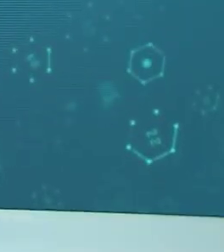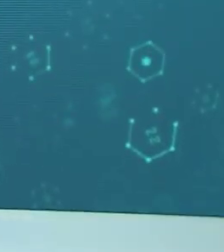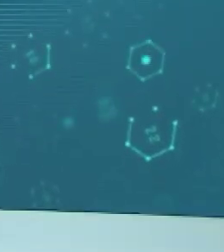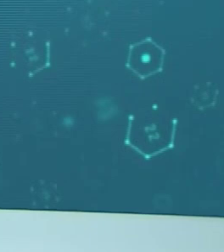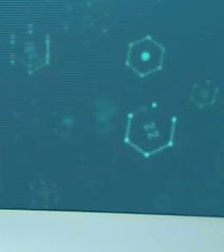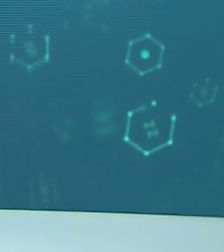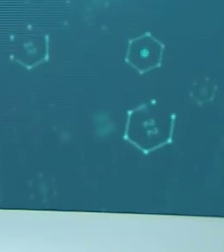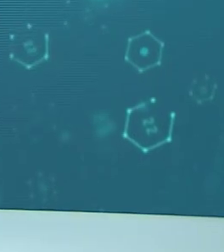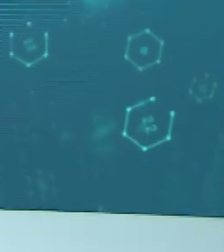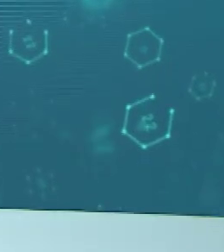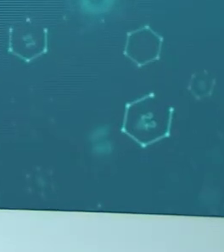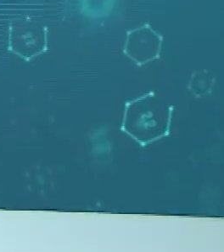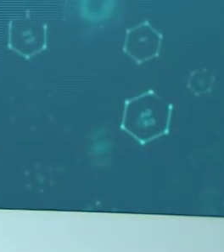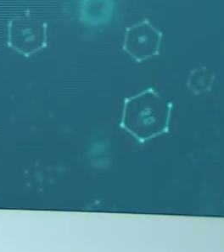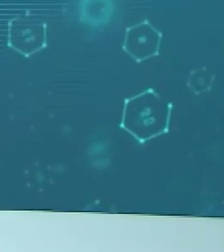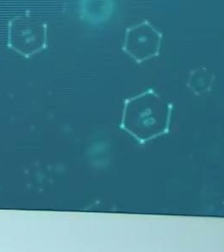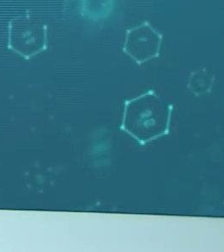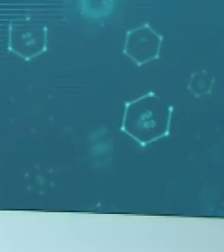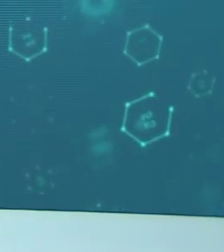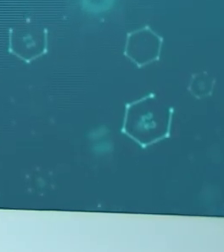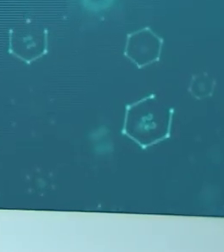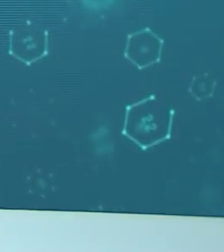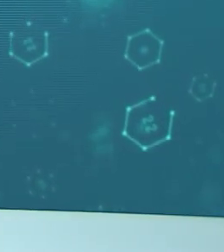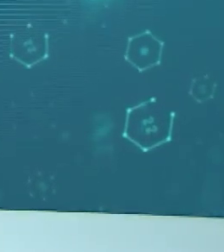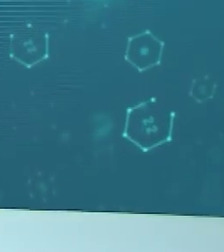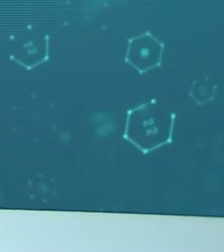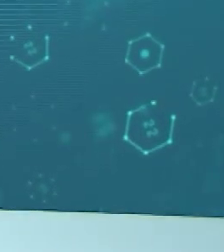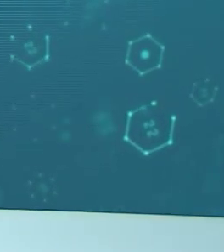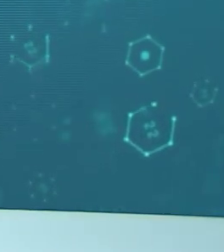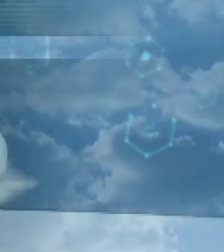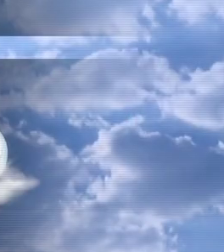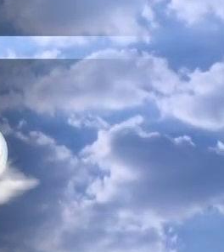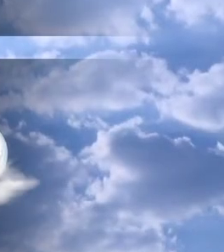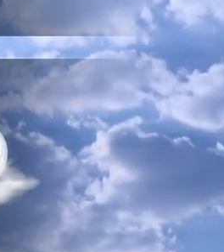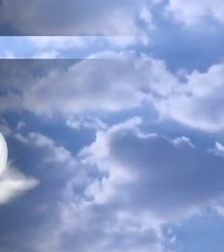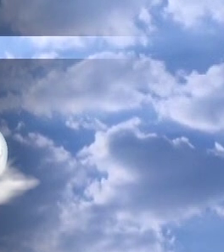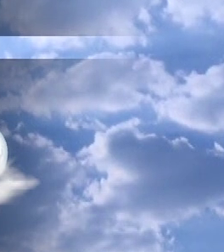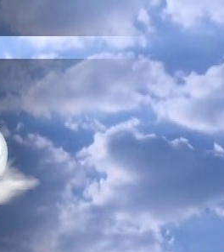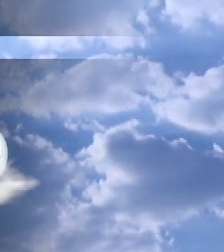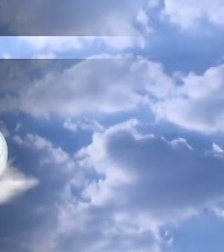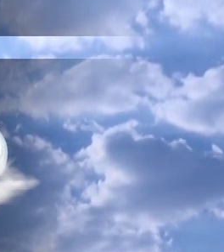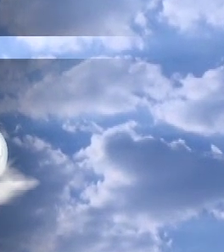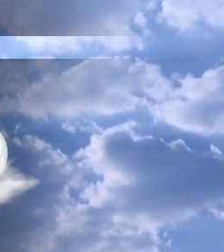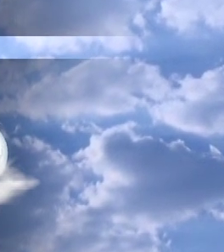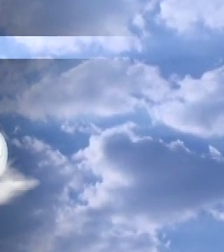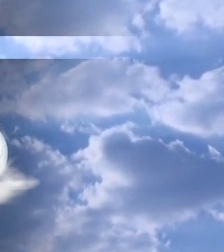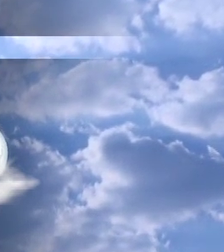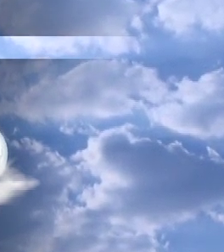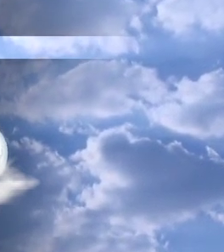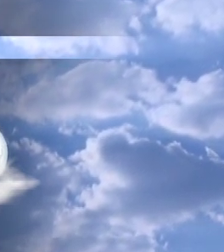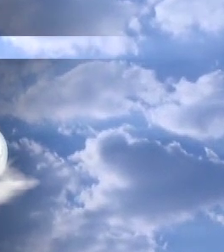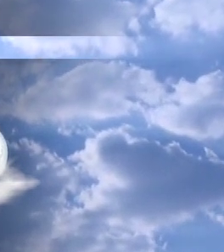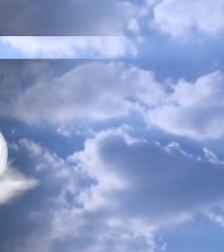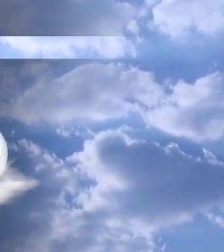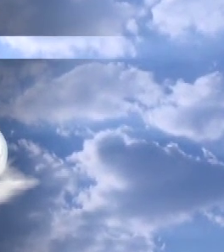Pronóstico climático para las próximas horas que nos proporciona el Servicio Meteorológico Nacional. 5 grados la